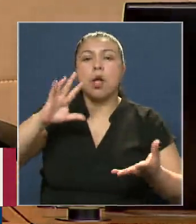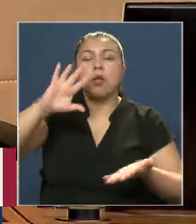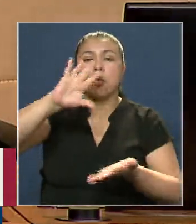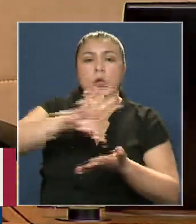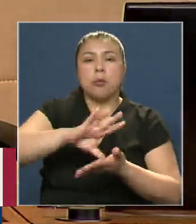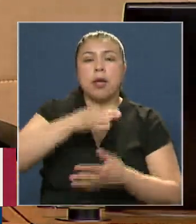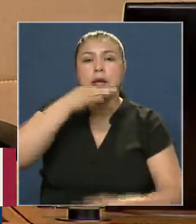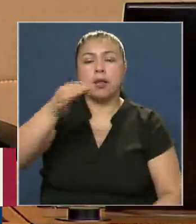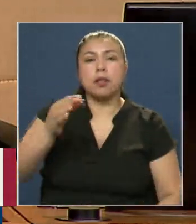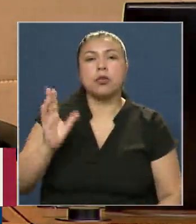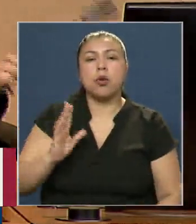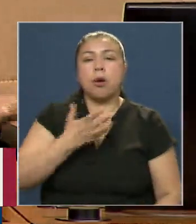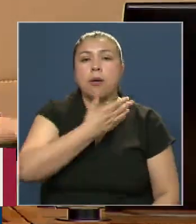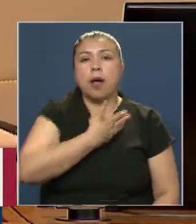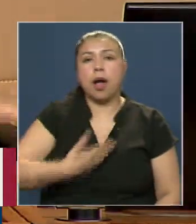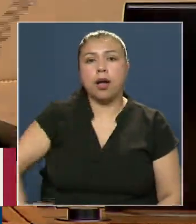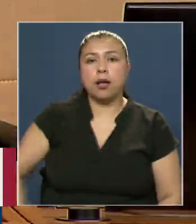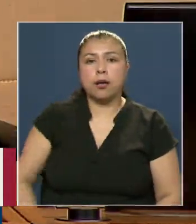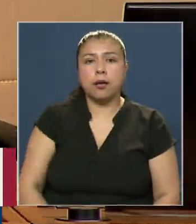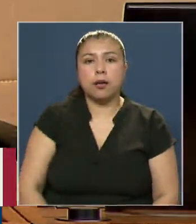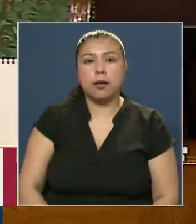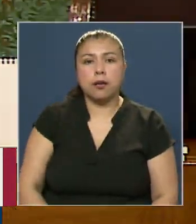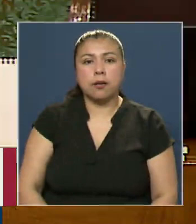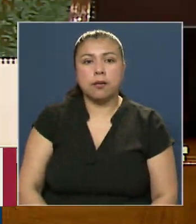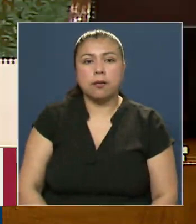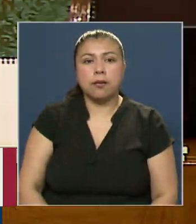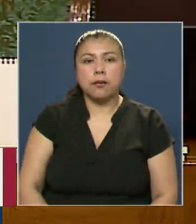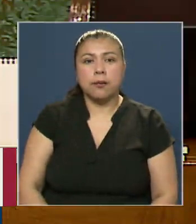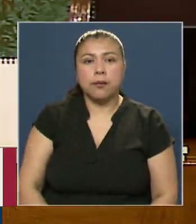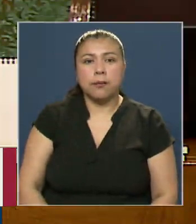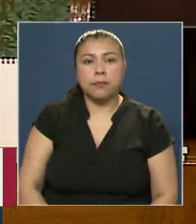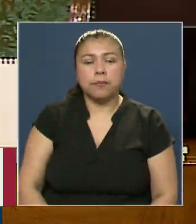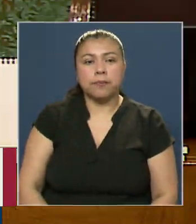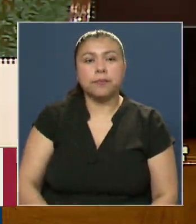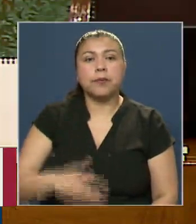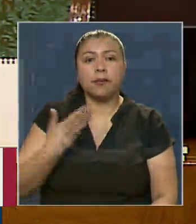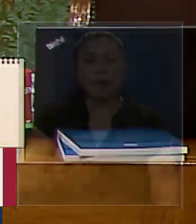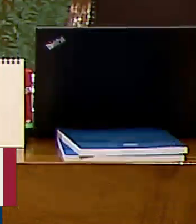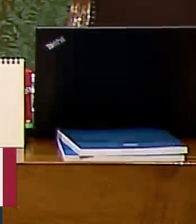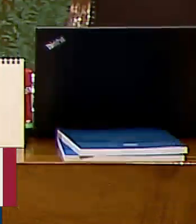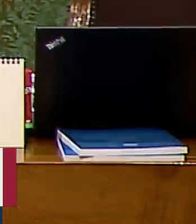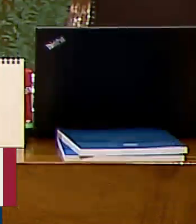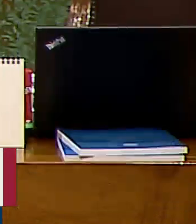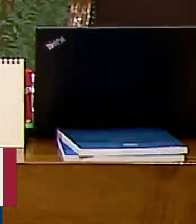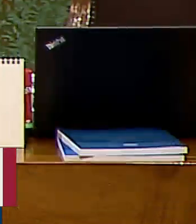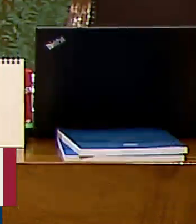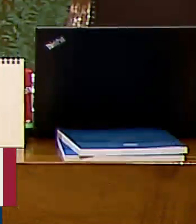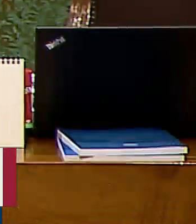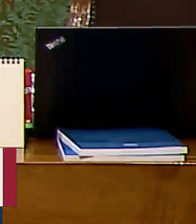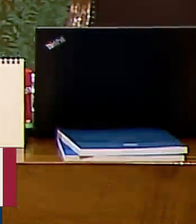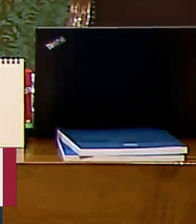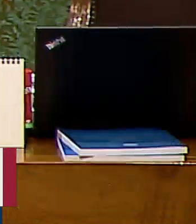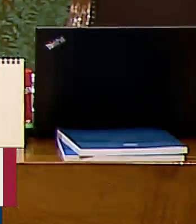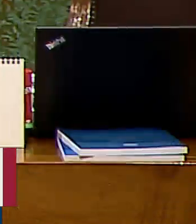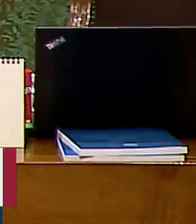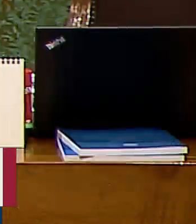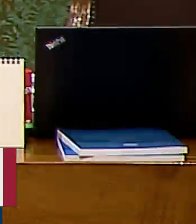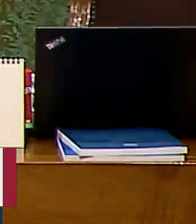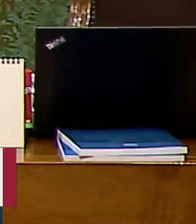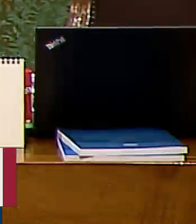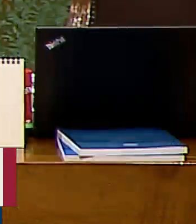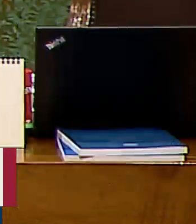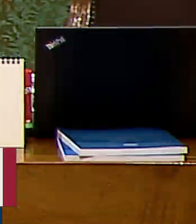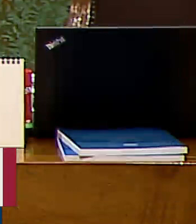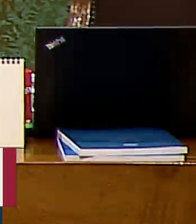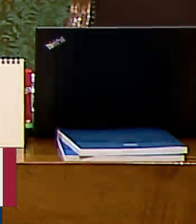presidente. Gracias, diputado Frank Sauerbaum, de la región de Ñuble. Y a continuación tiene la palabra también